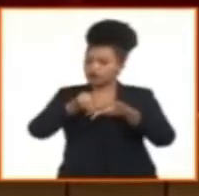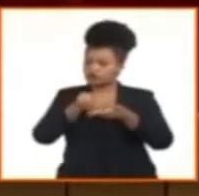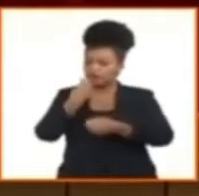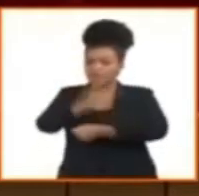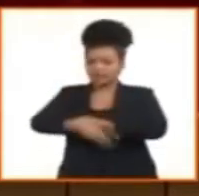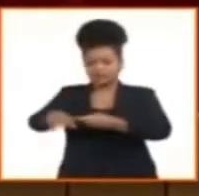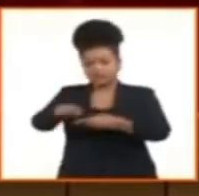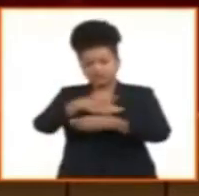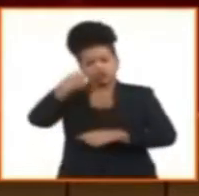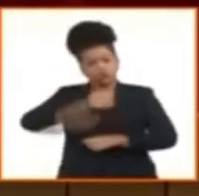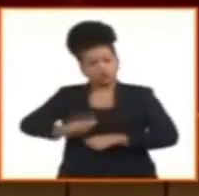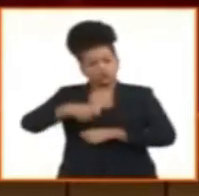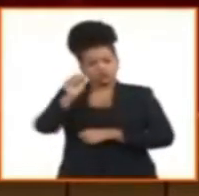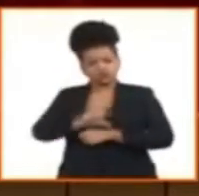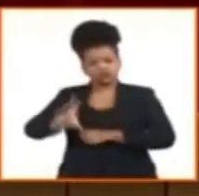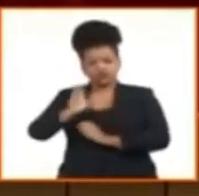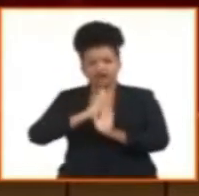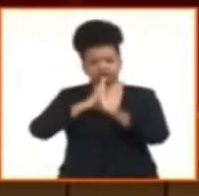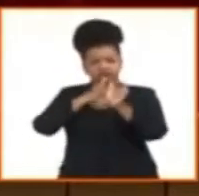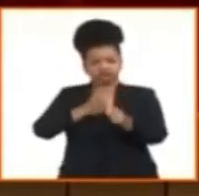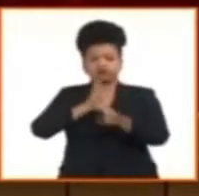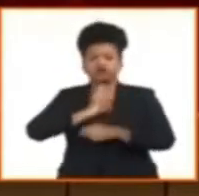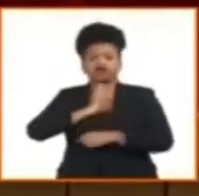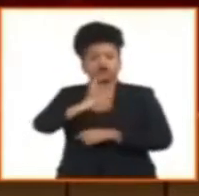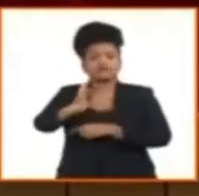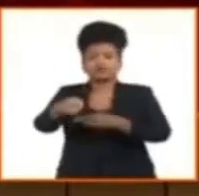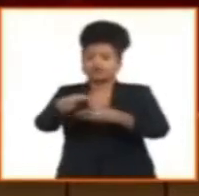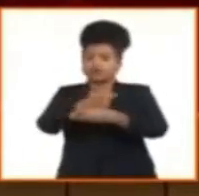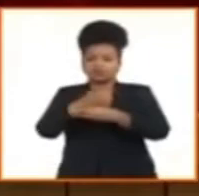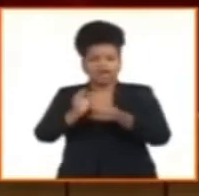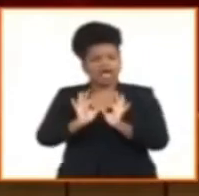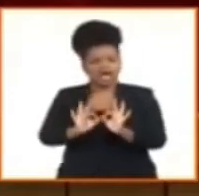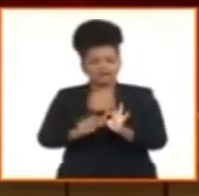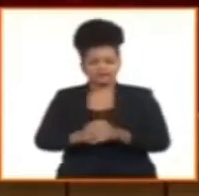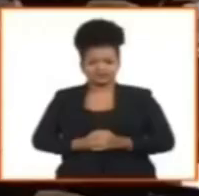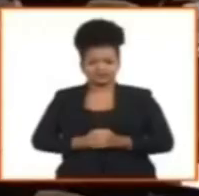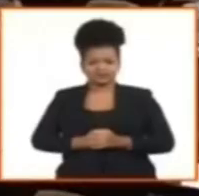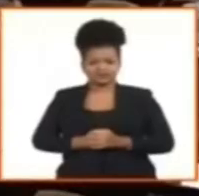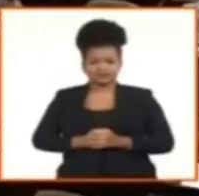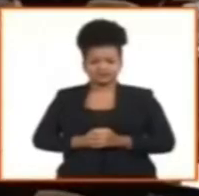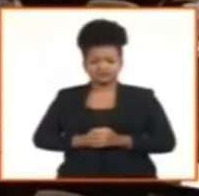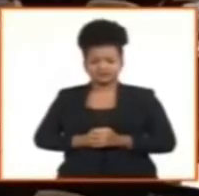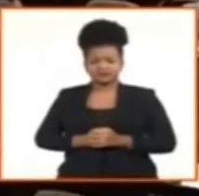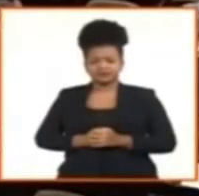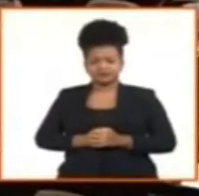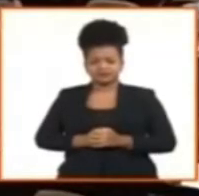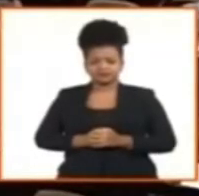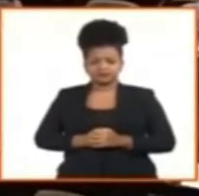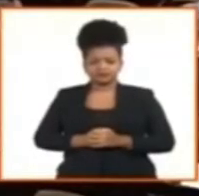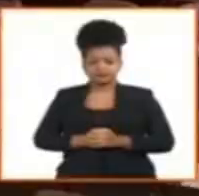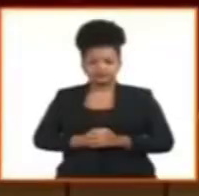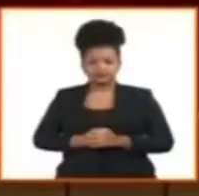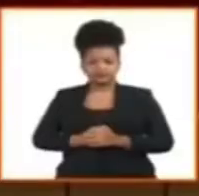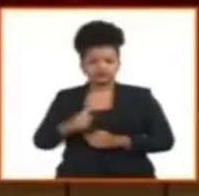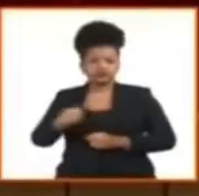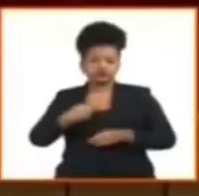social, dignidad humana y el respeto a la diversidad. Llevamos a cabo programas totalmente emancipadores,